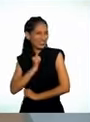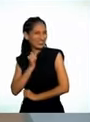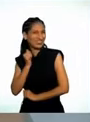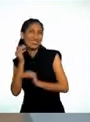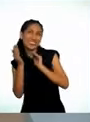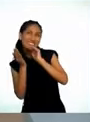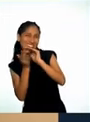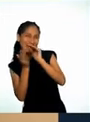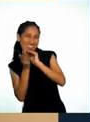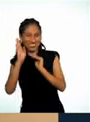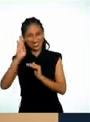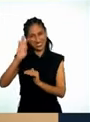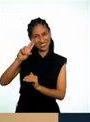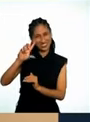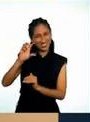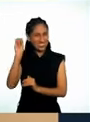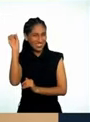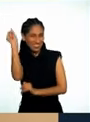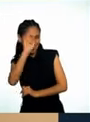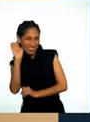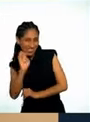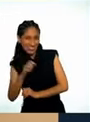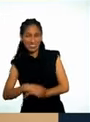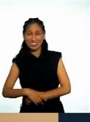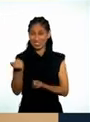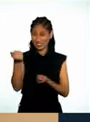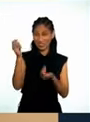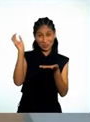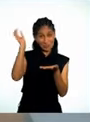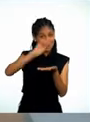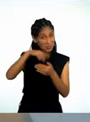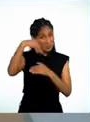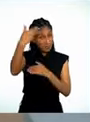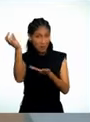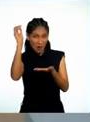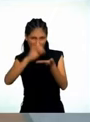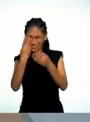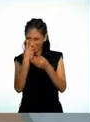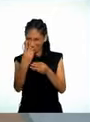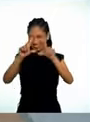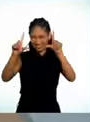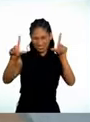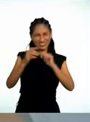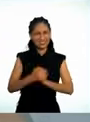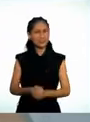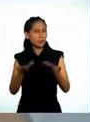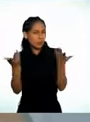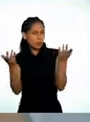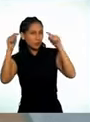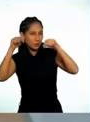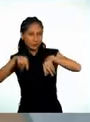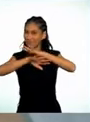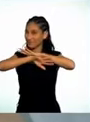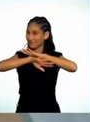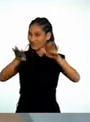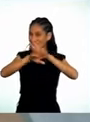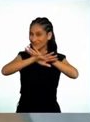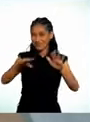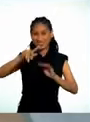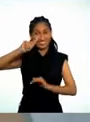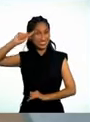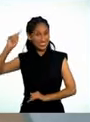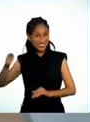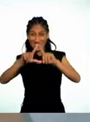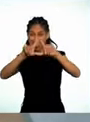flores i see you on the next program bueno amigas y amigos eso ha sido todo nuestro primer programa